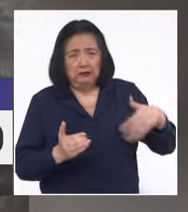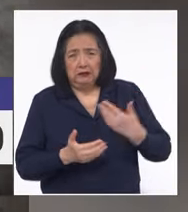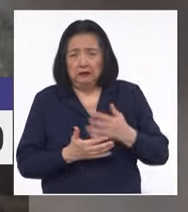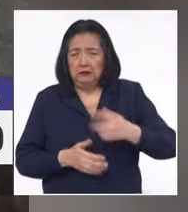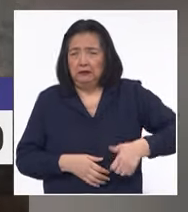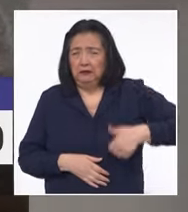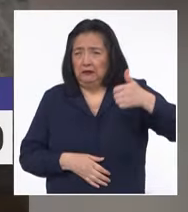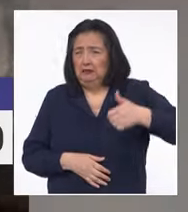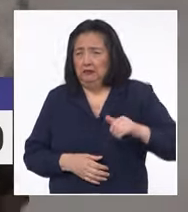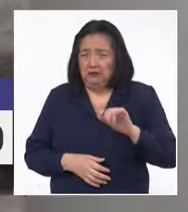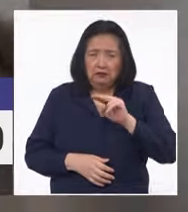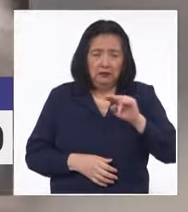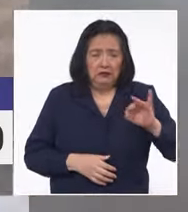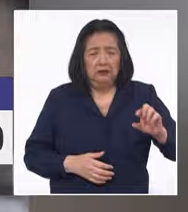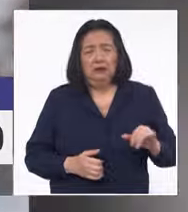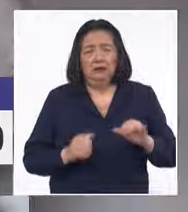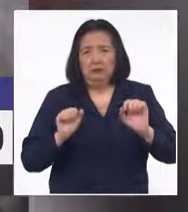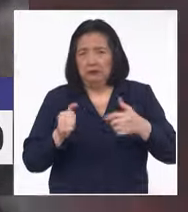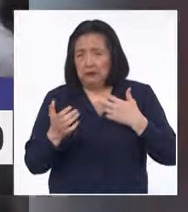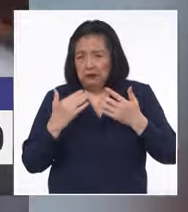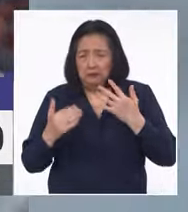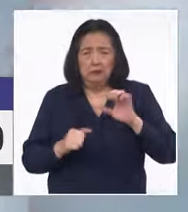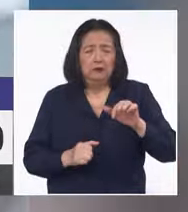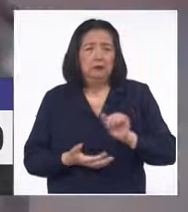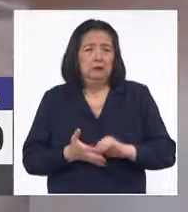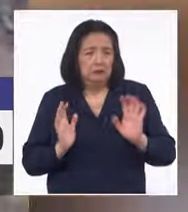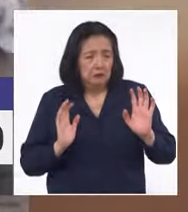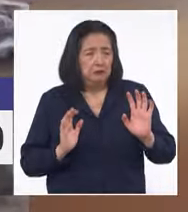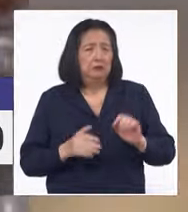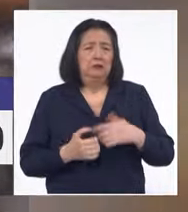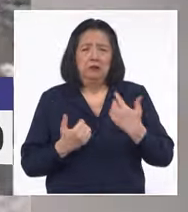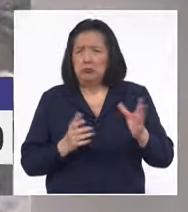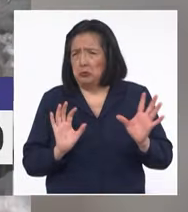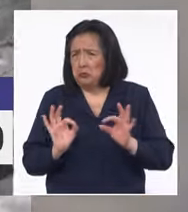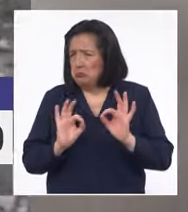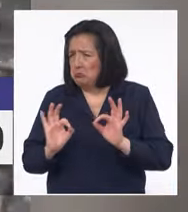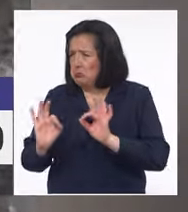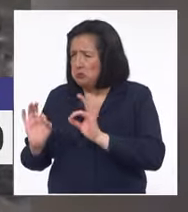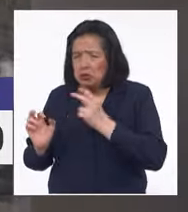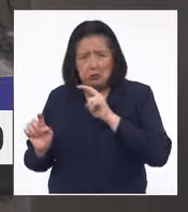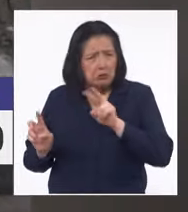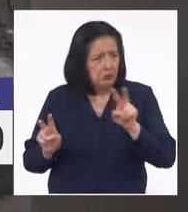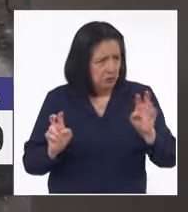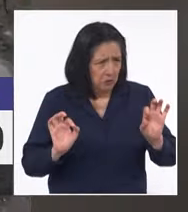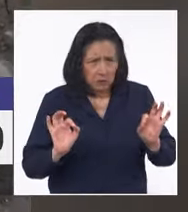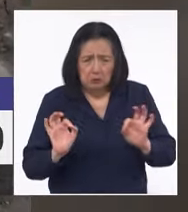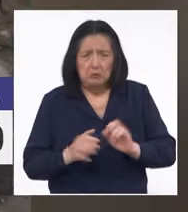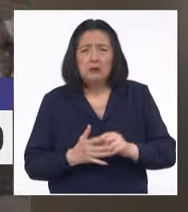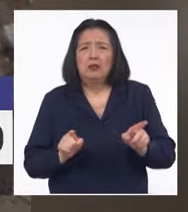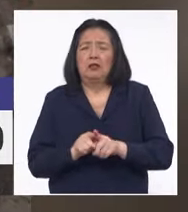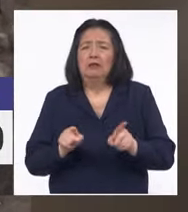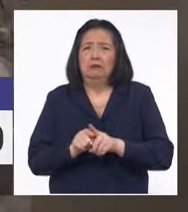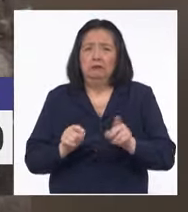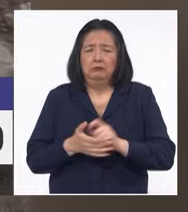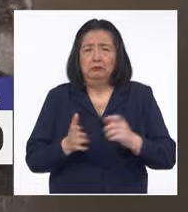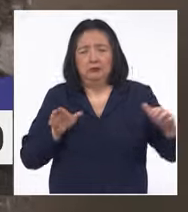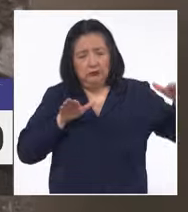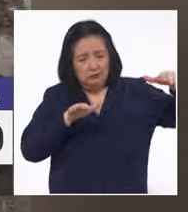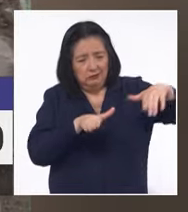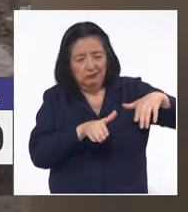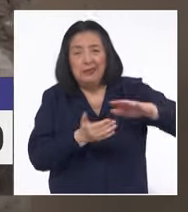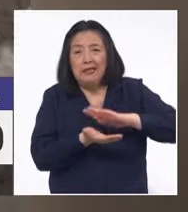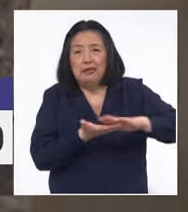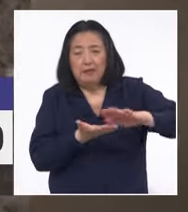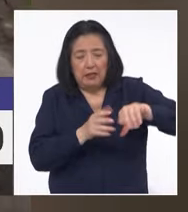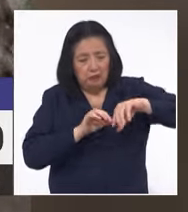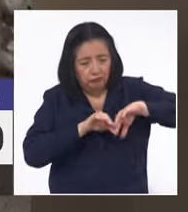de INDECI para poder brindar declaraciones y asegurar que todo esté marchando en orden y sobre todo también la descolmatación de esta quebrada ya inició